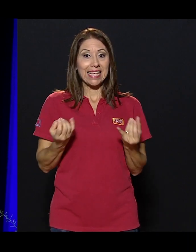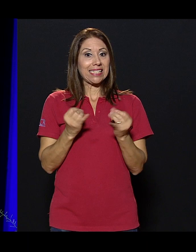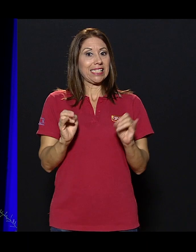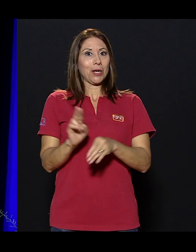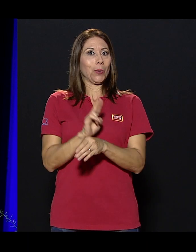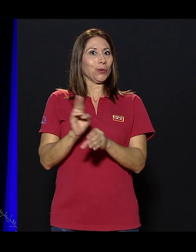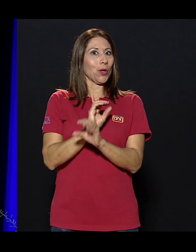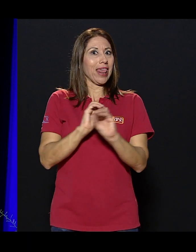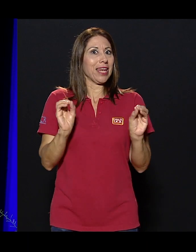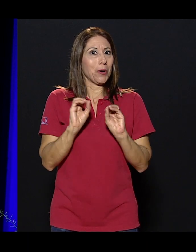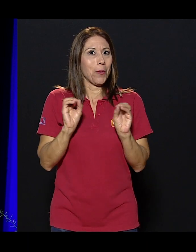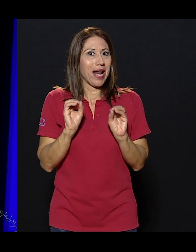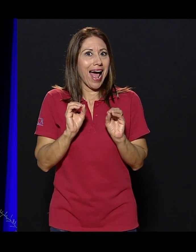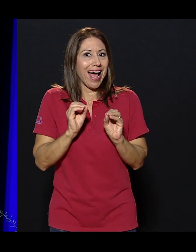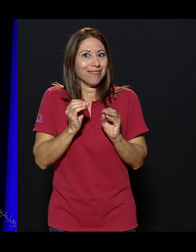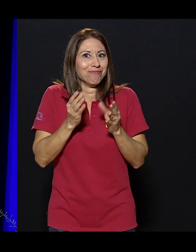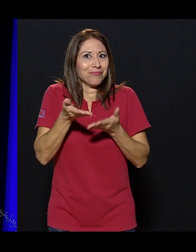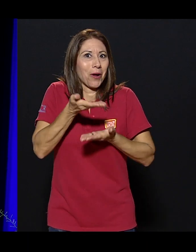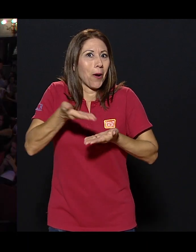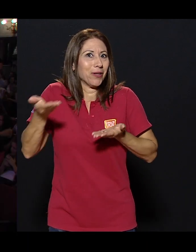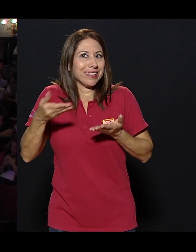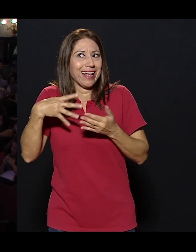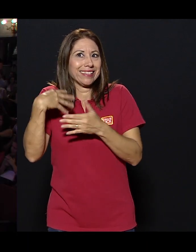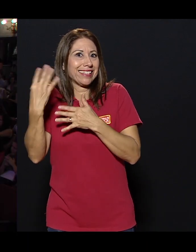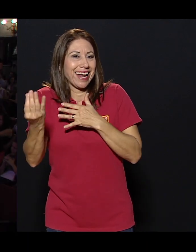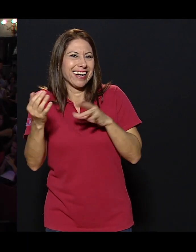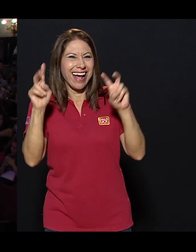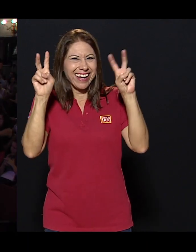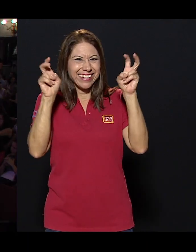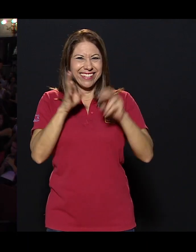uso de ninguna sustancia externa.